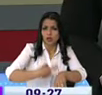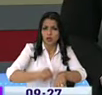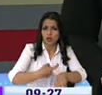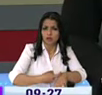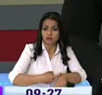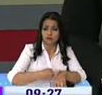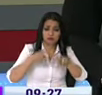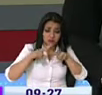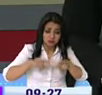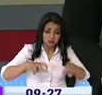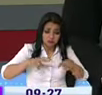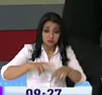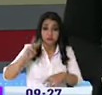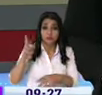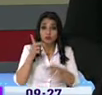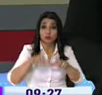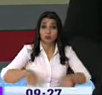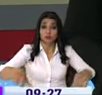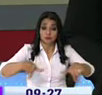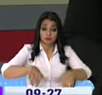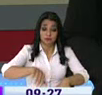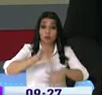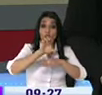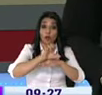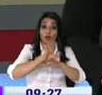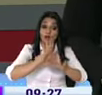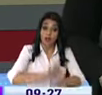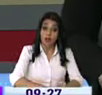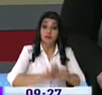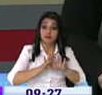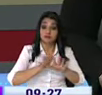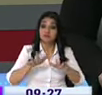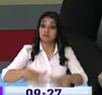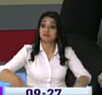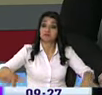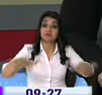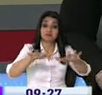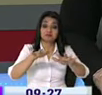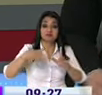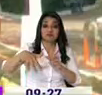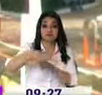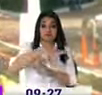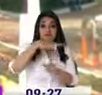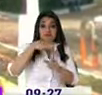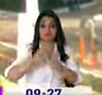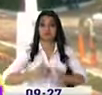un estudio, este es el segundo lugar del país en el que existe este tipo de hábitat.